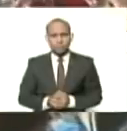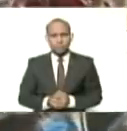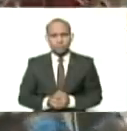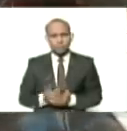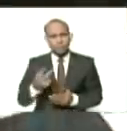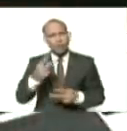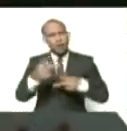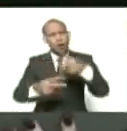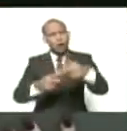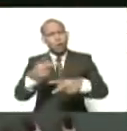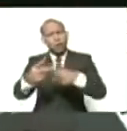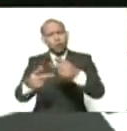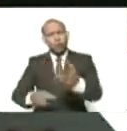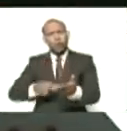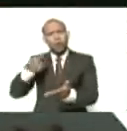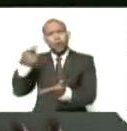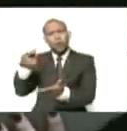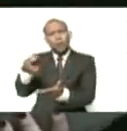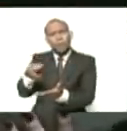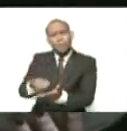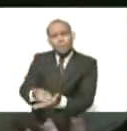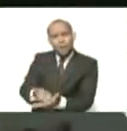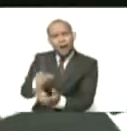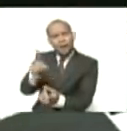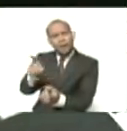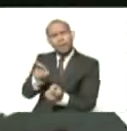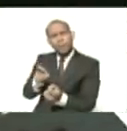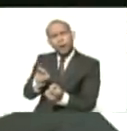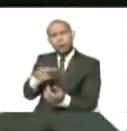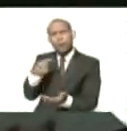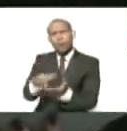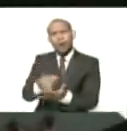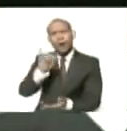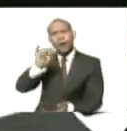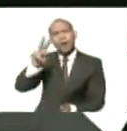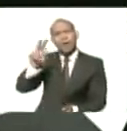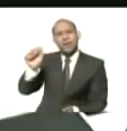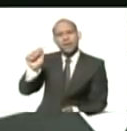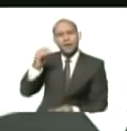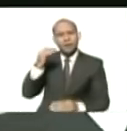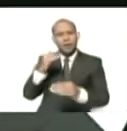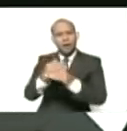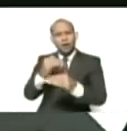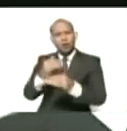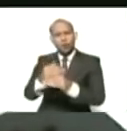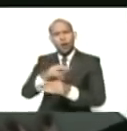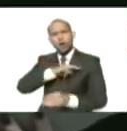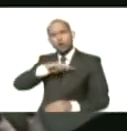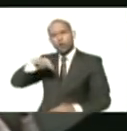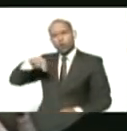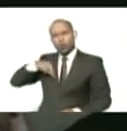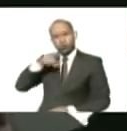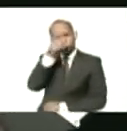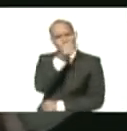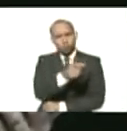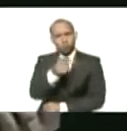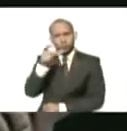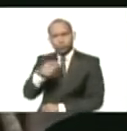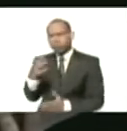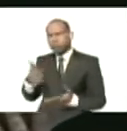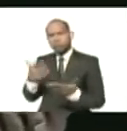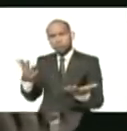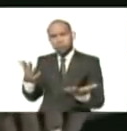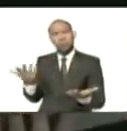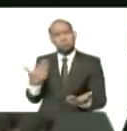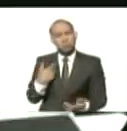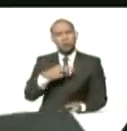los productores paguen aranceles y paguen IVA, al igual que lo hacemos nosotros, para